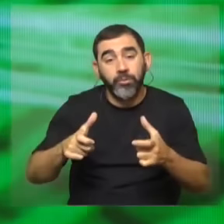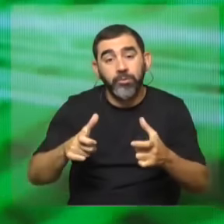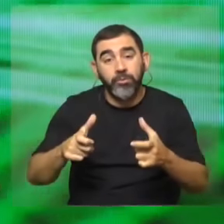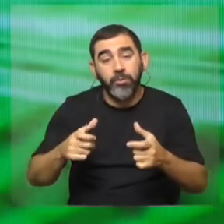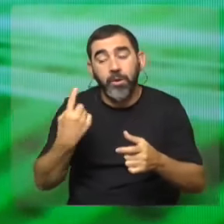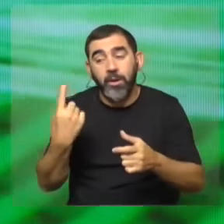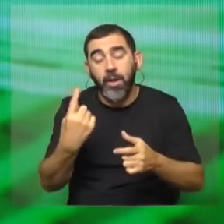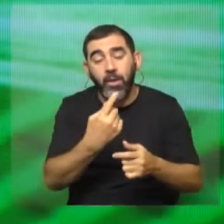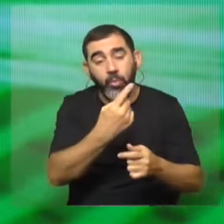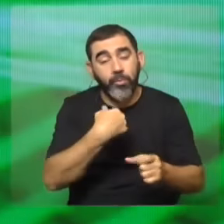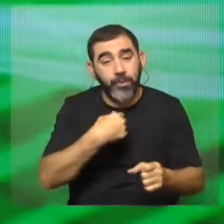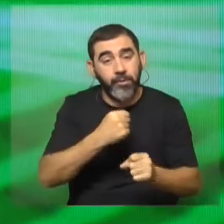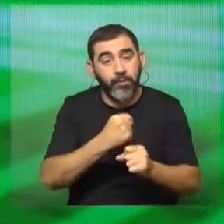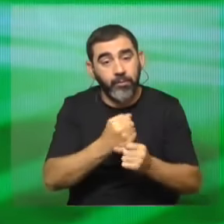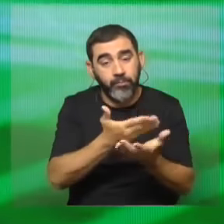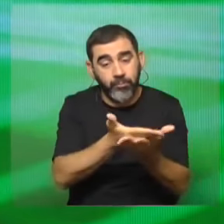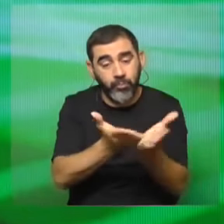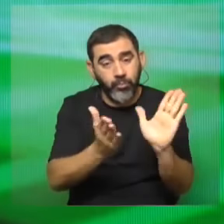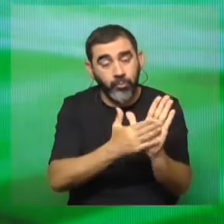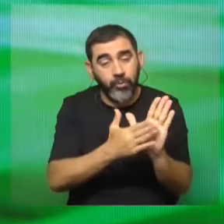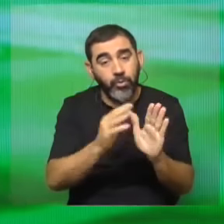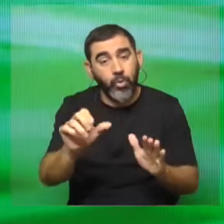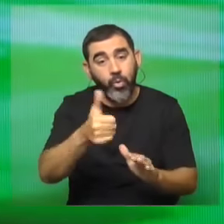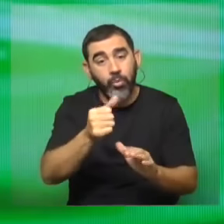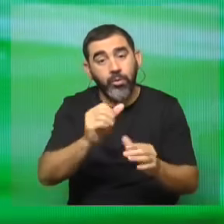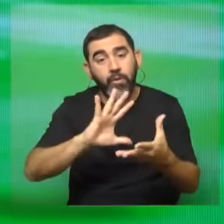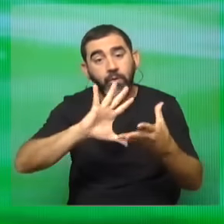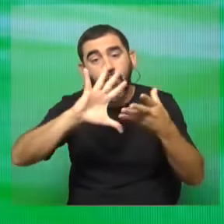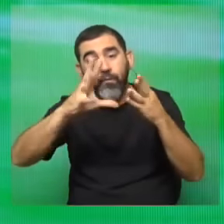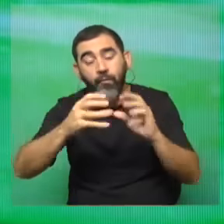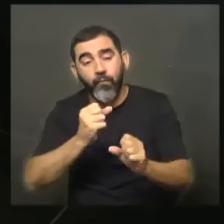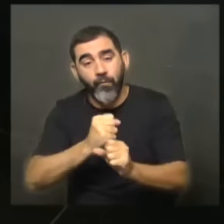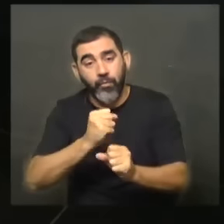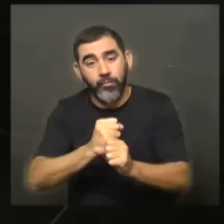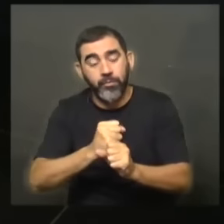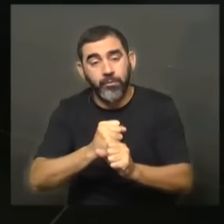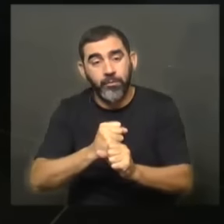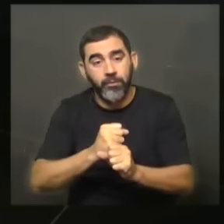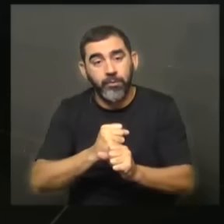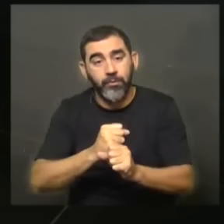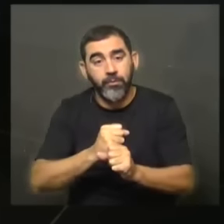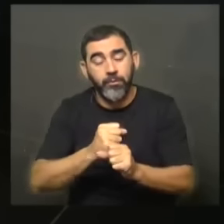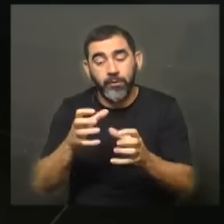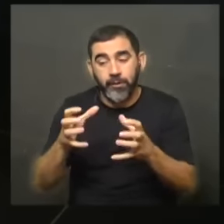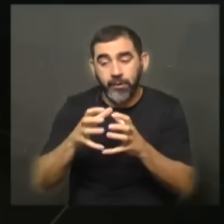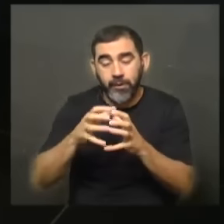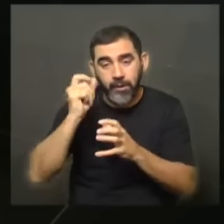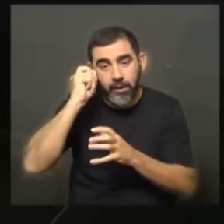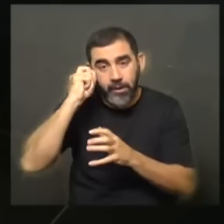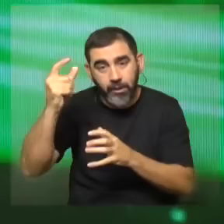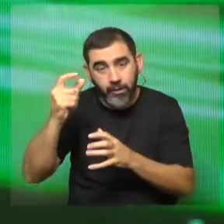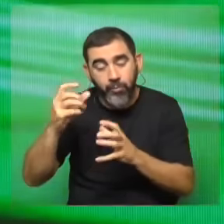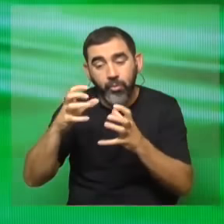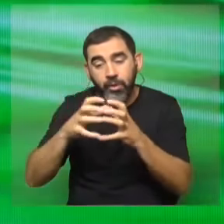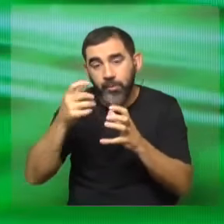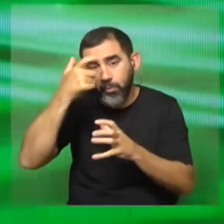en cada caso Mostrar concreciones realizaciones y un estilo de trabajo que es de formación de equipos de equipos